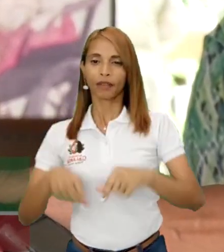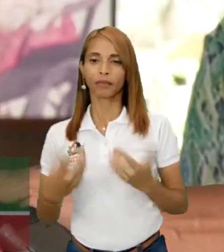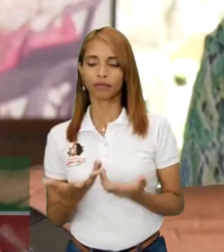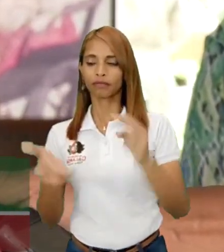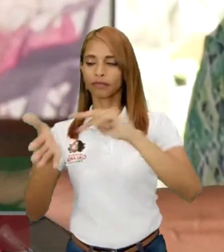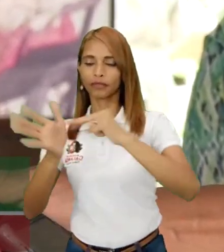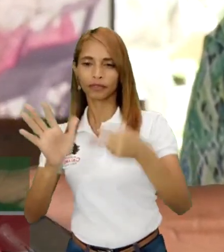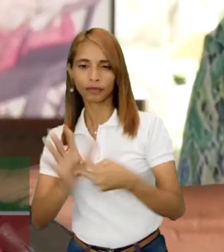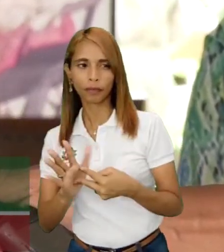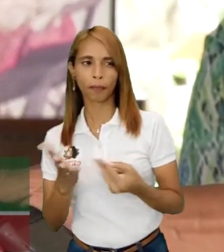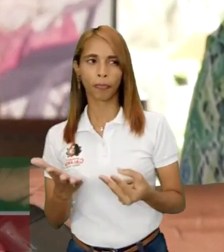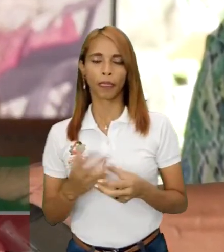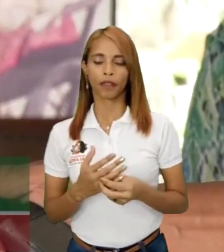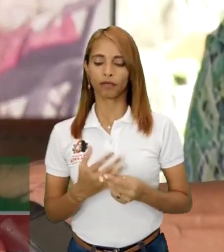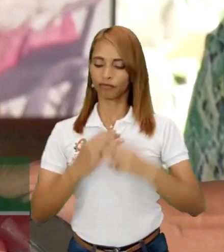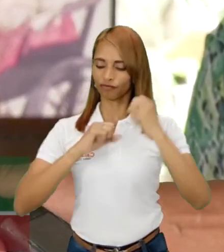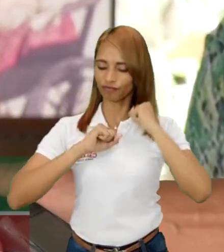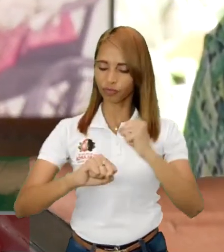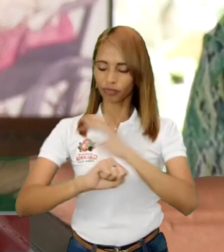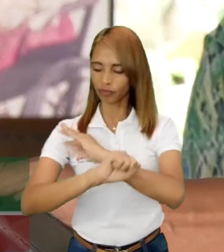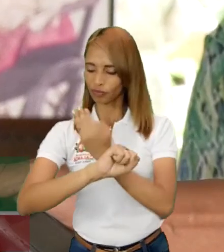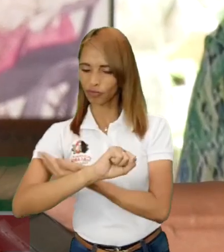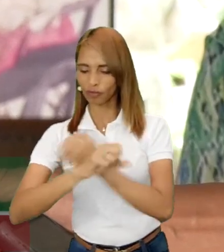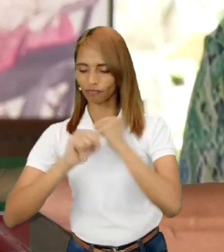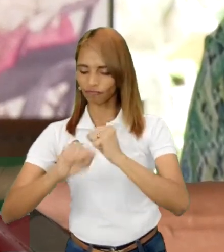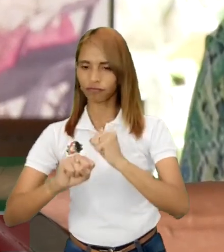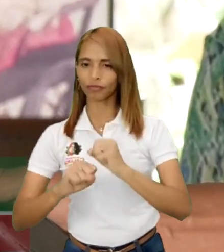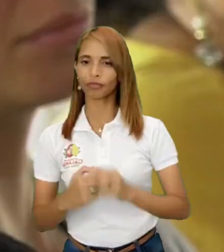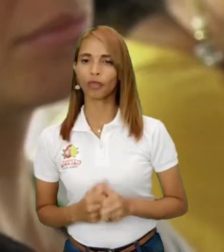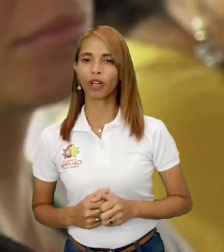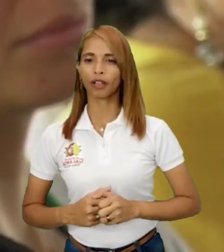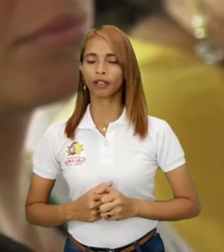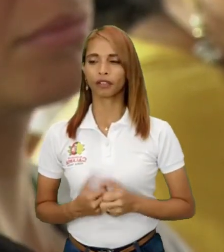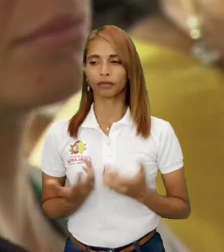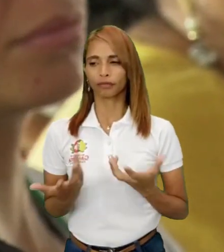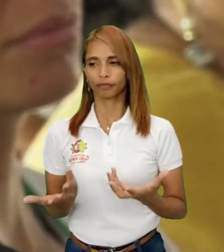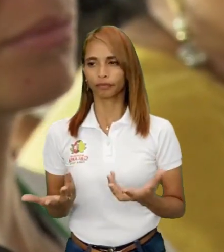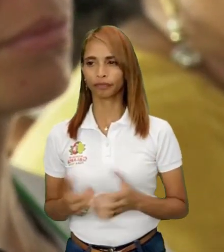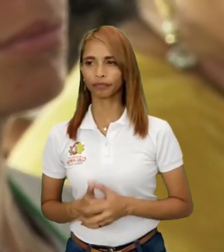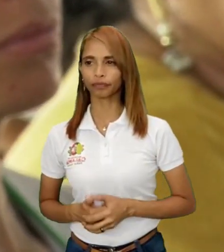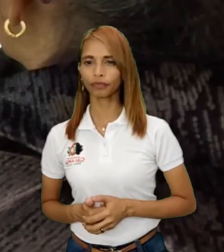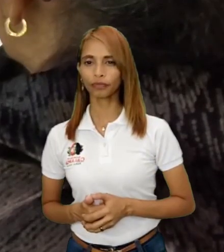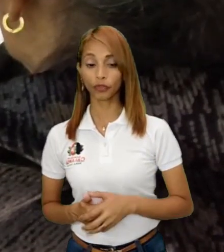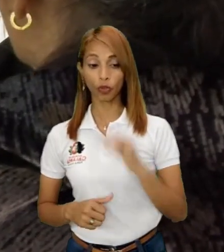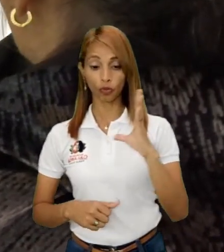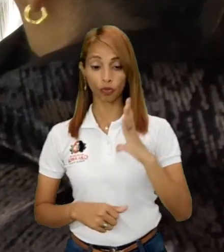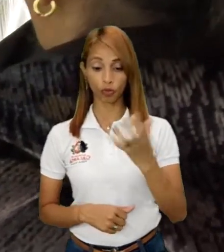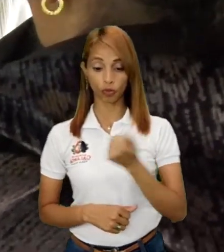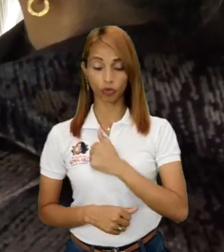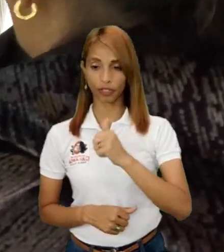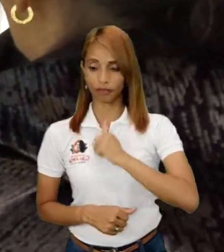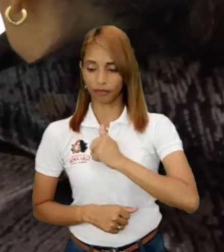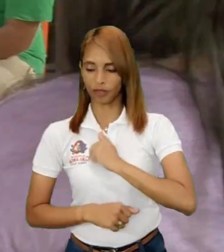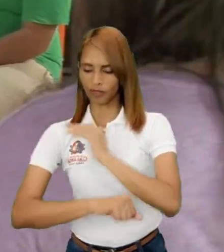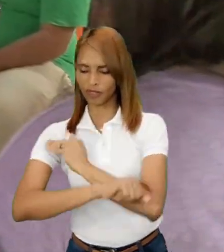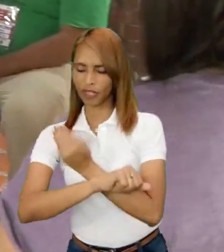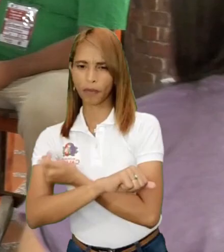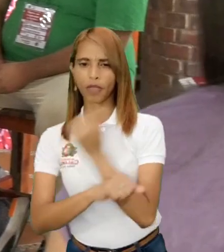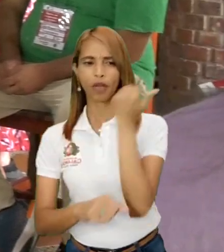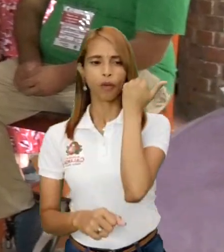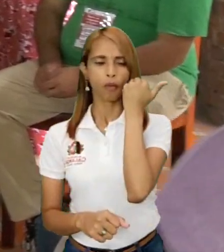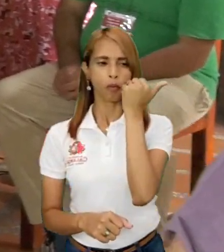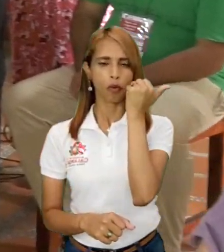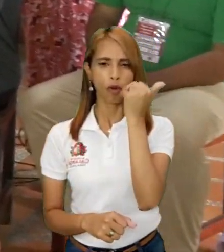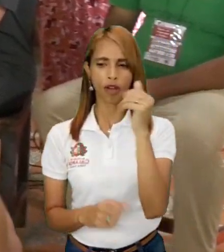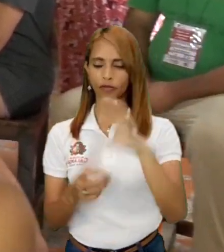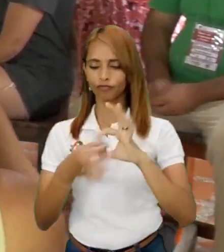alegría en nuestro en nuestro ser pero también significa eh empoderarnos de nuestra